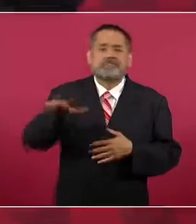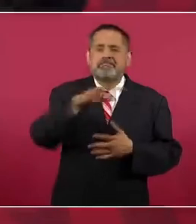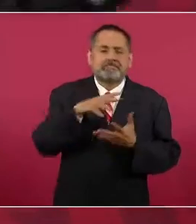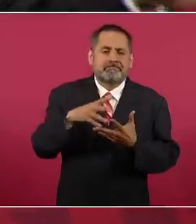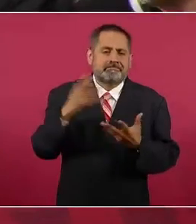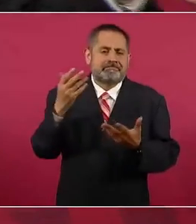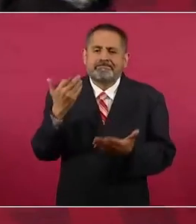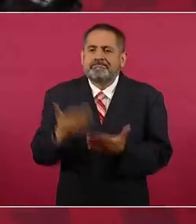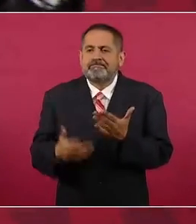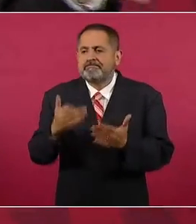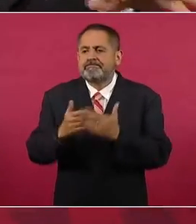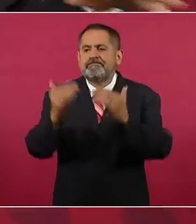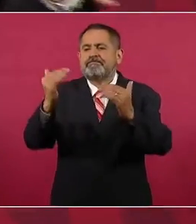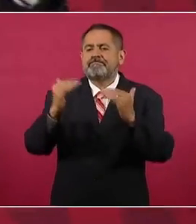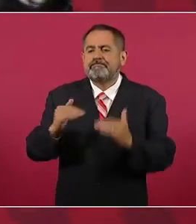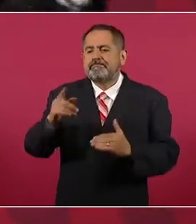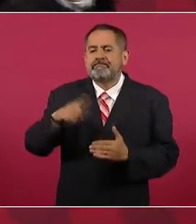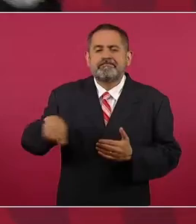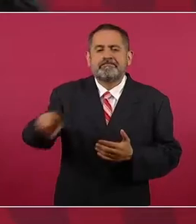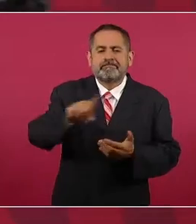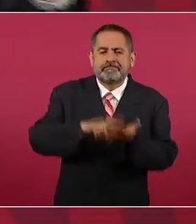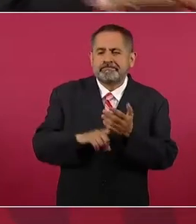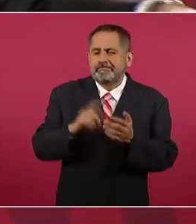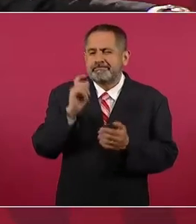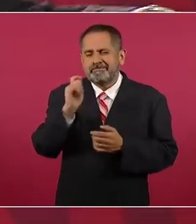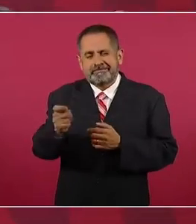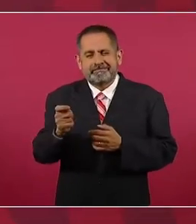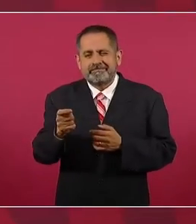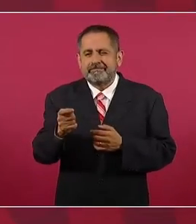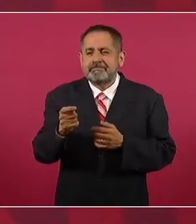hace falta lo que llaman la última milla,